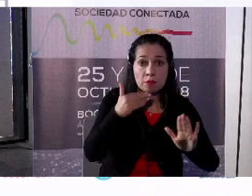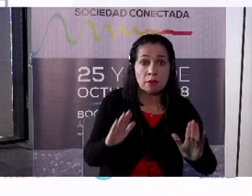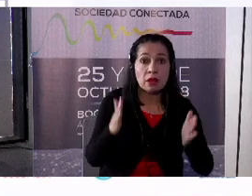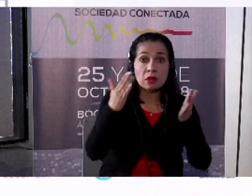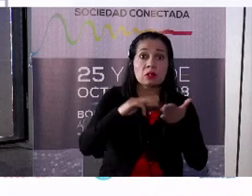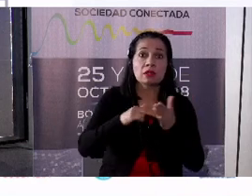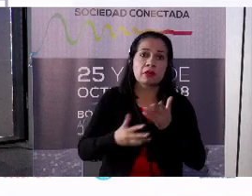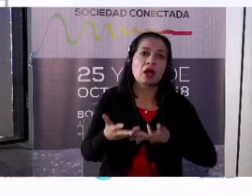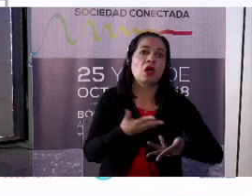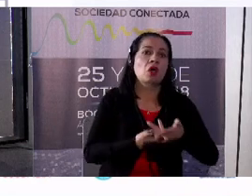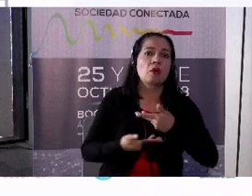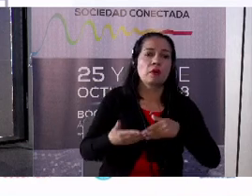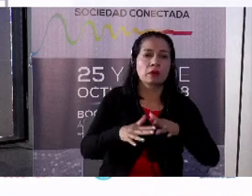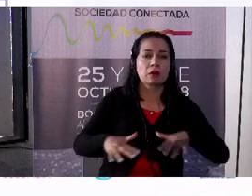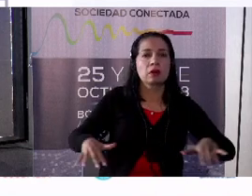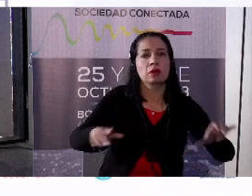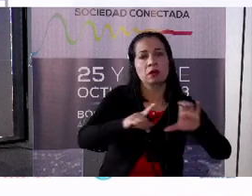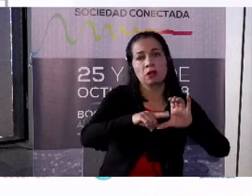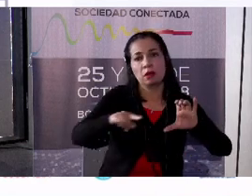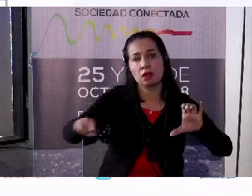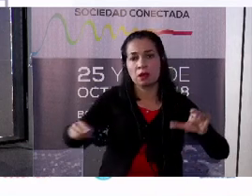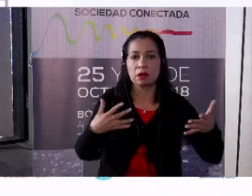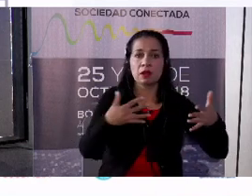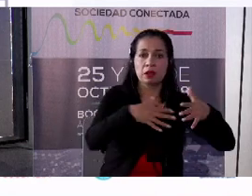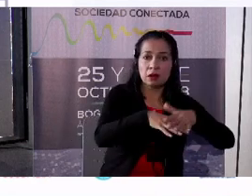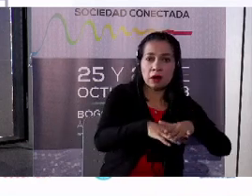compartir el espectro con diferentes